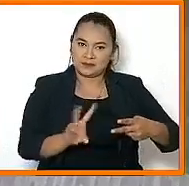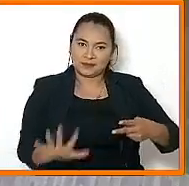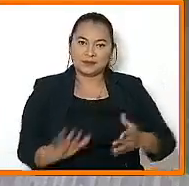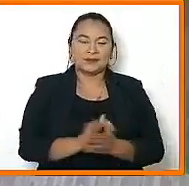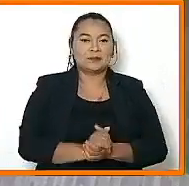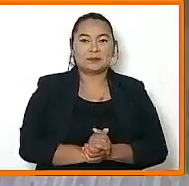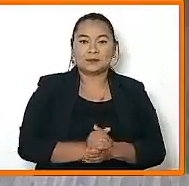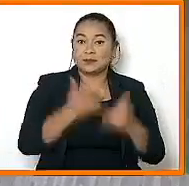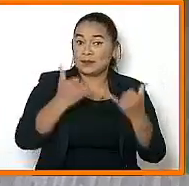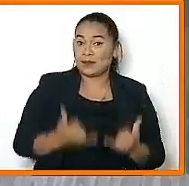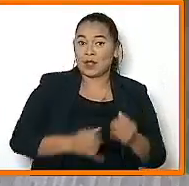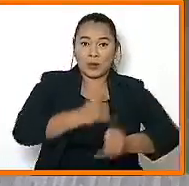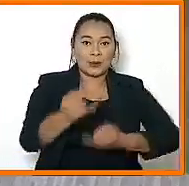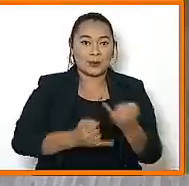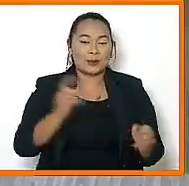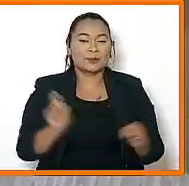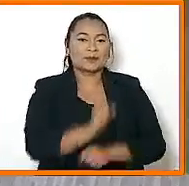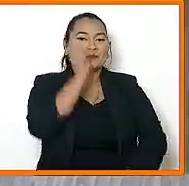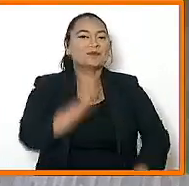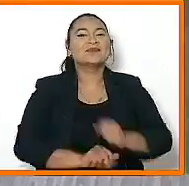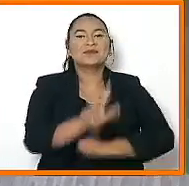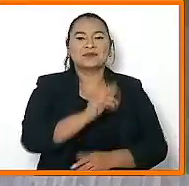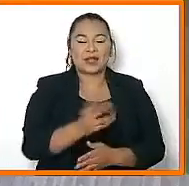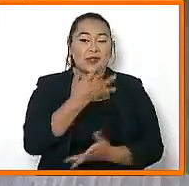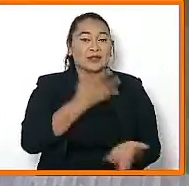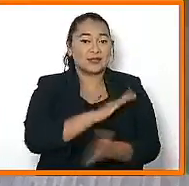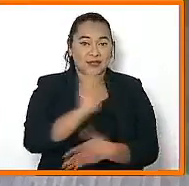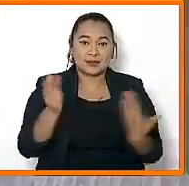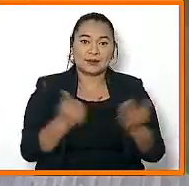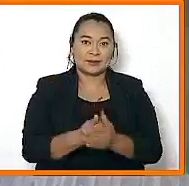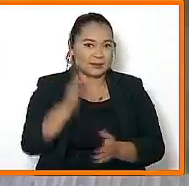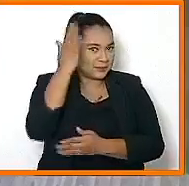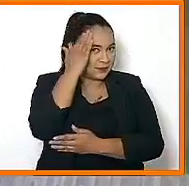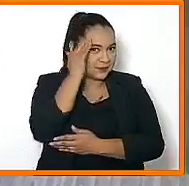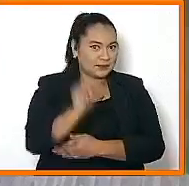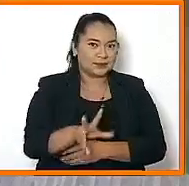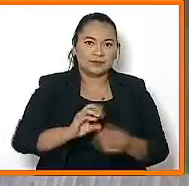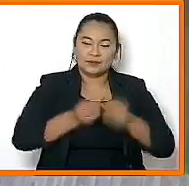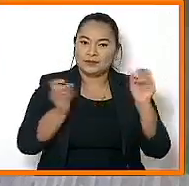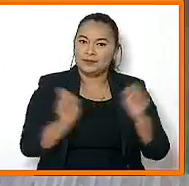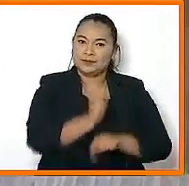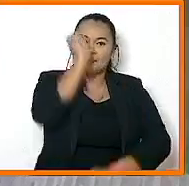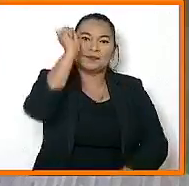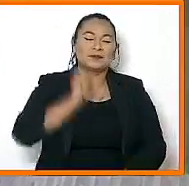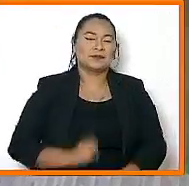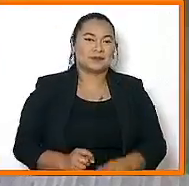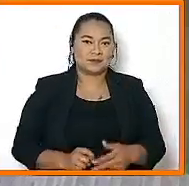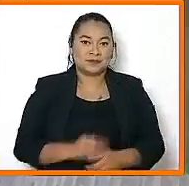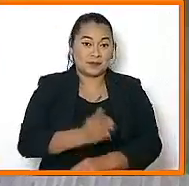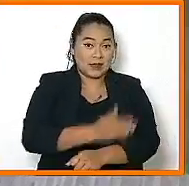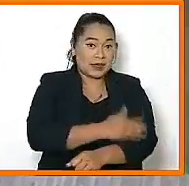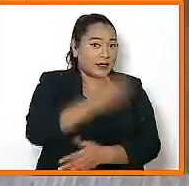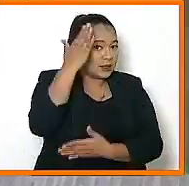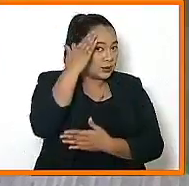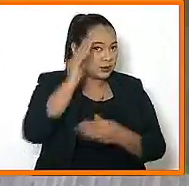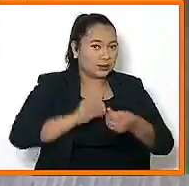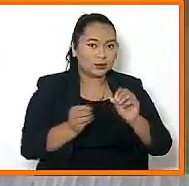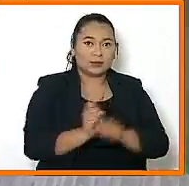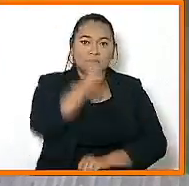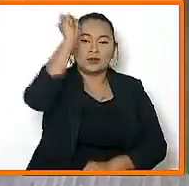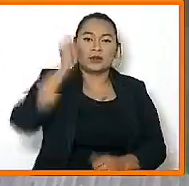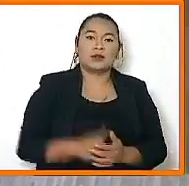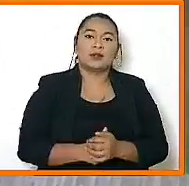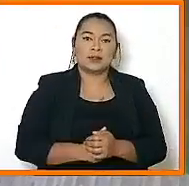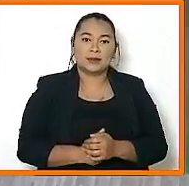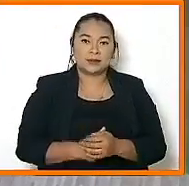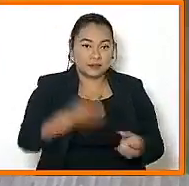momento de pegar y ganar con Pega 3. Te deseo suerte porque vamos a conocer cuáles son los 3 números ganadores. Pero antes de conocer el número ganador, el primer